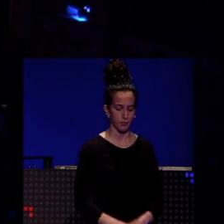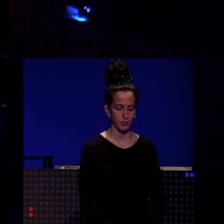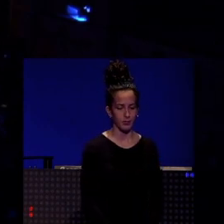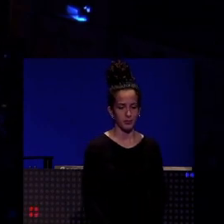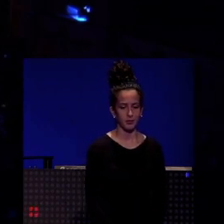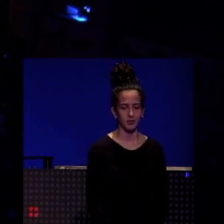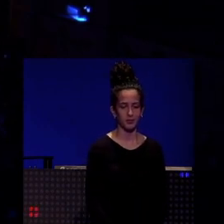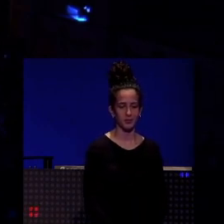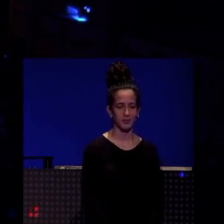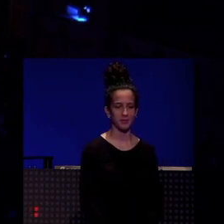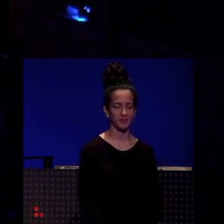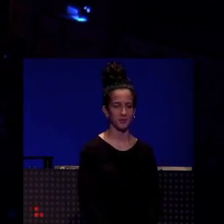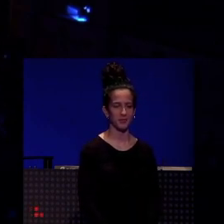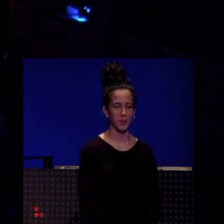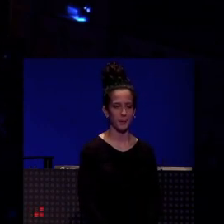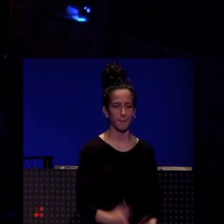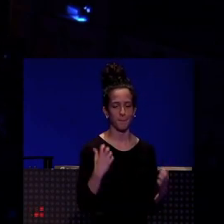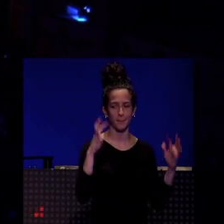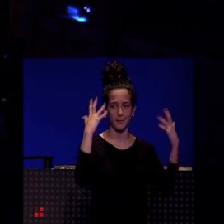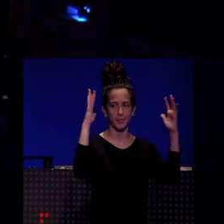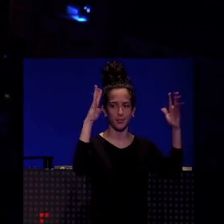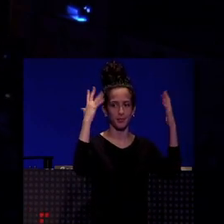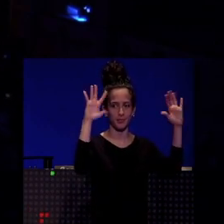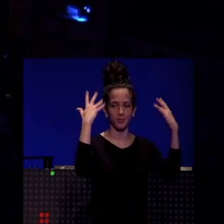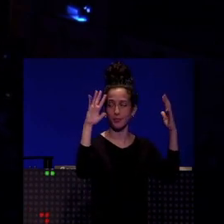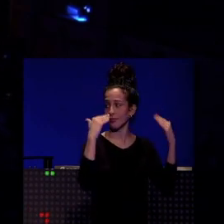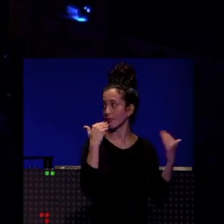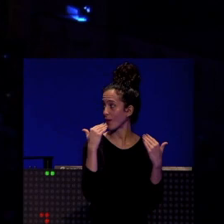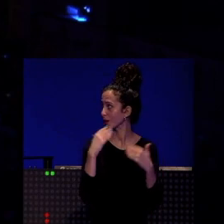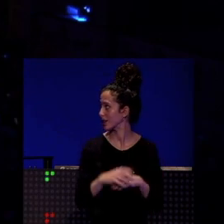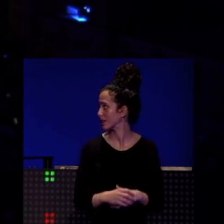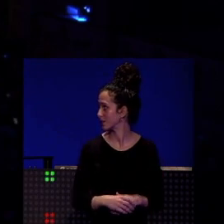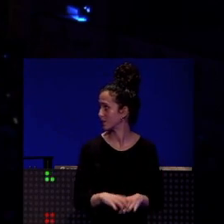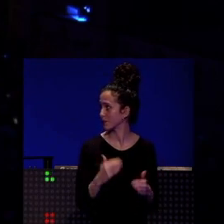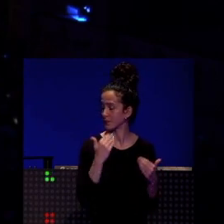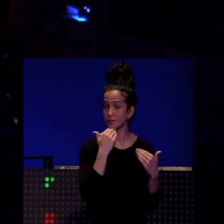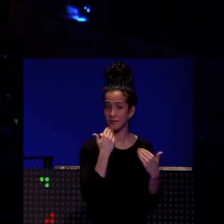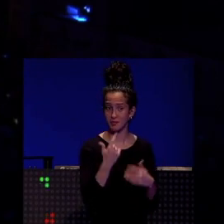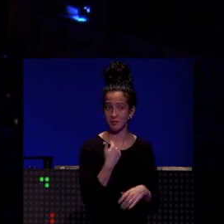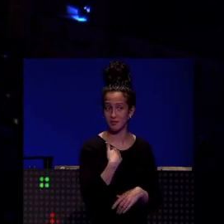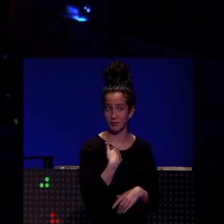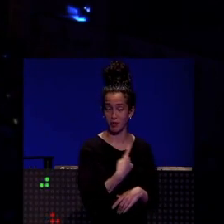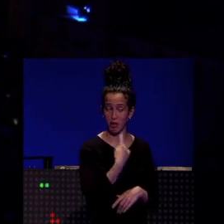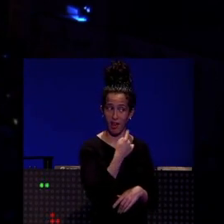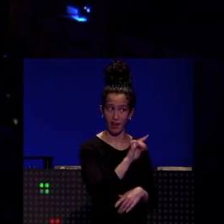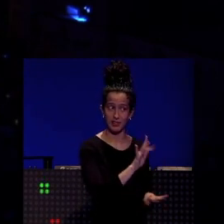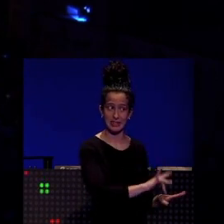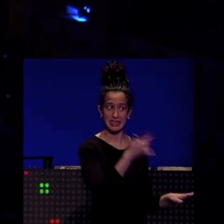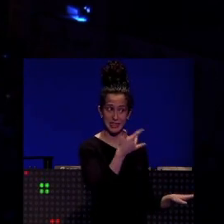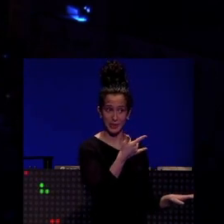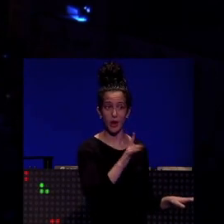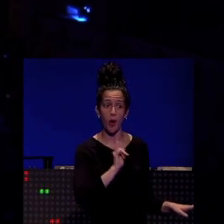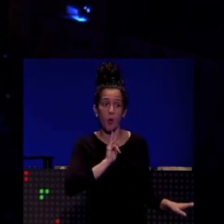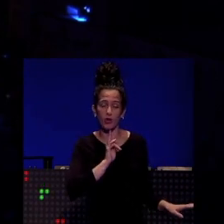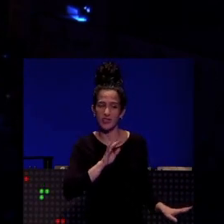hacia diego cabellos muchas gracias ya había advertido y llegó que sensibles y cursi ni un